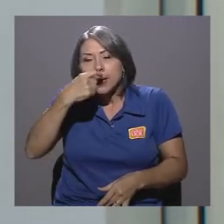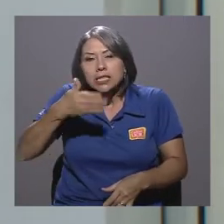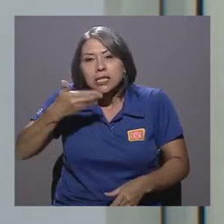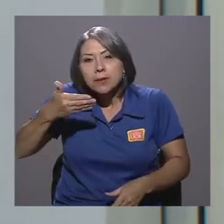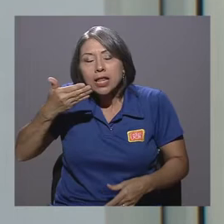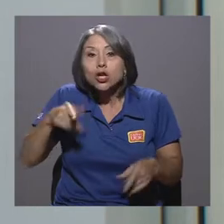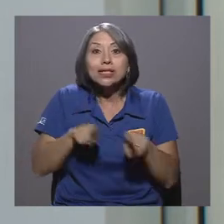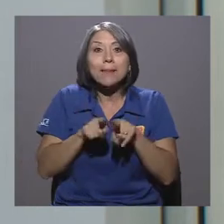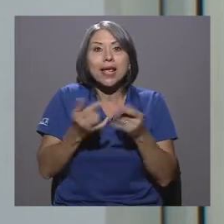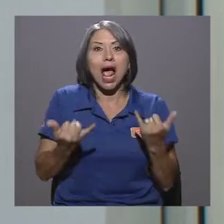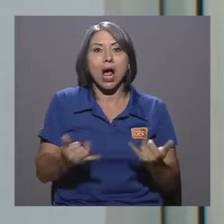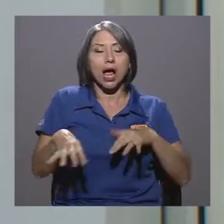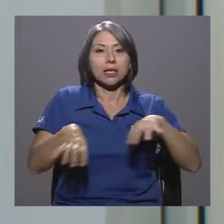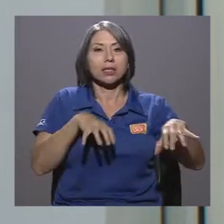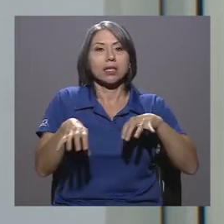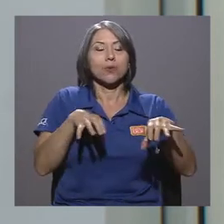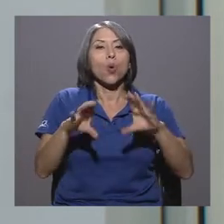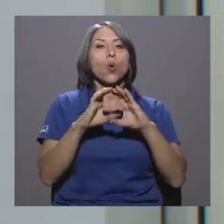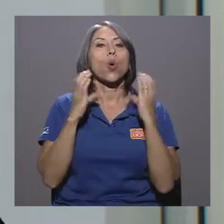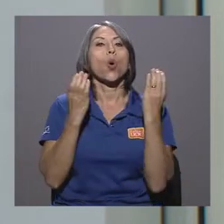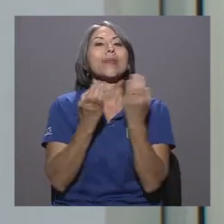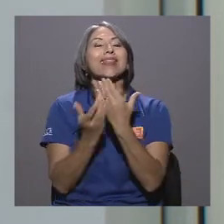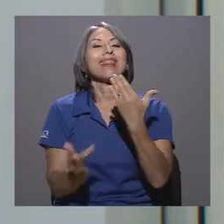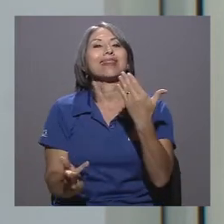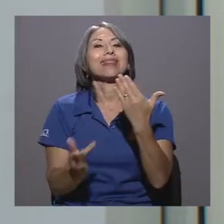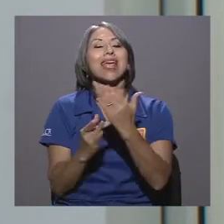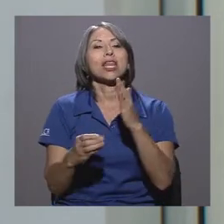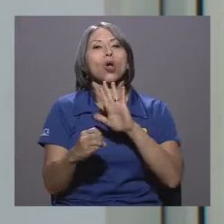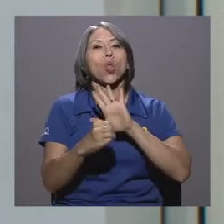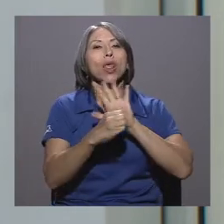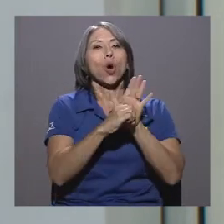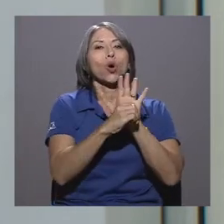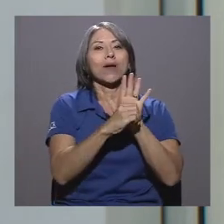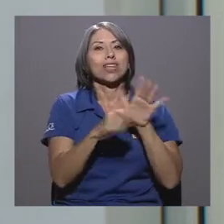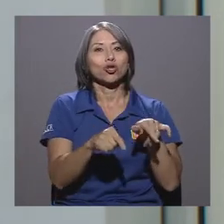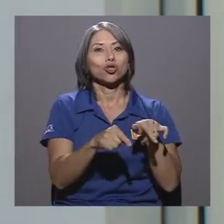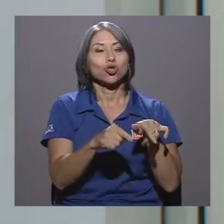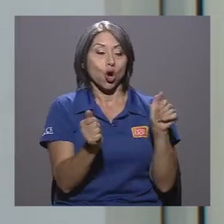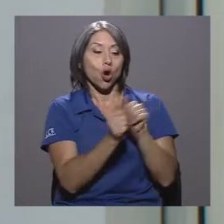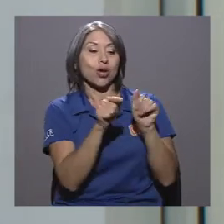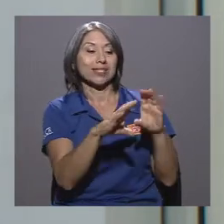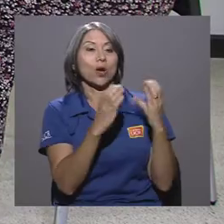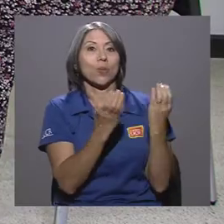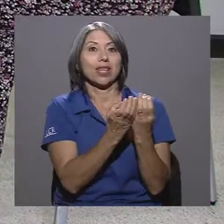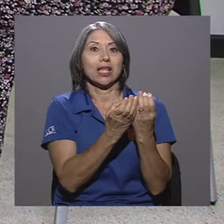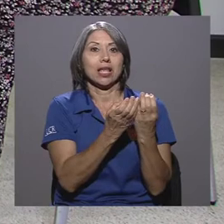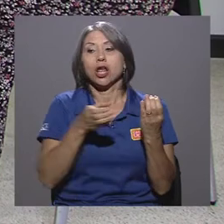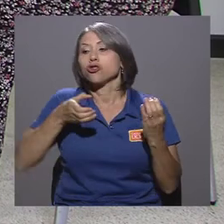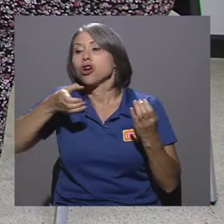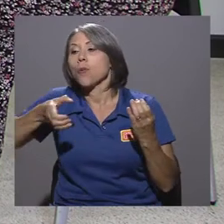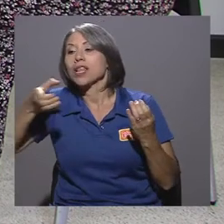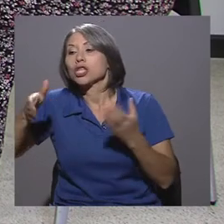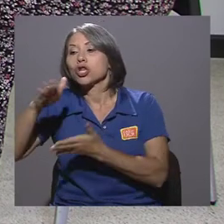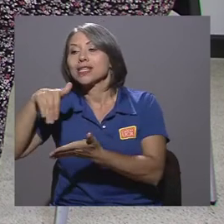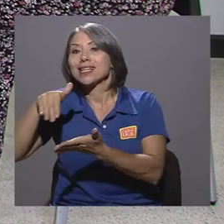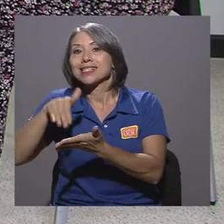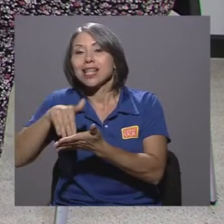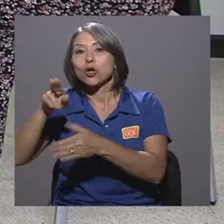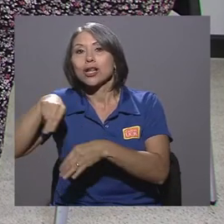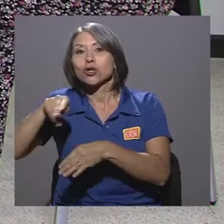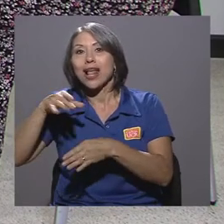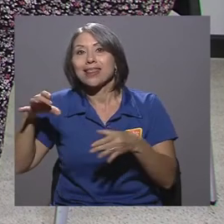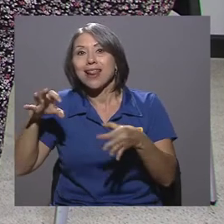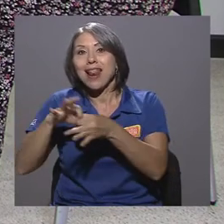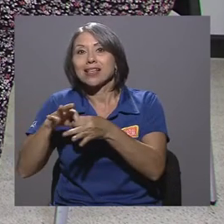momento tenemos activo un comité técnico de coronavirus. Por medio de este comité y las recomendaciones del Centro Nacional de Enlace, nosotros hemos elaborado